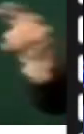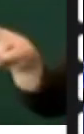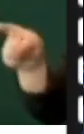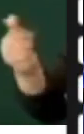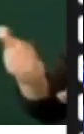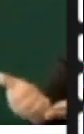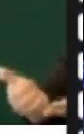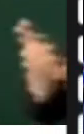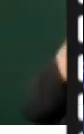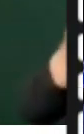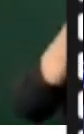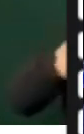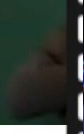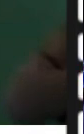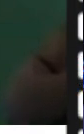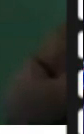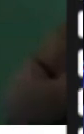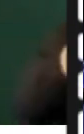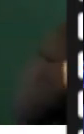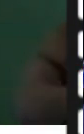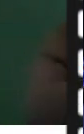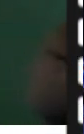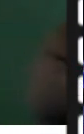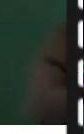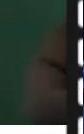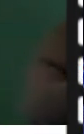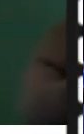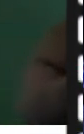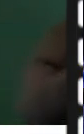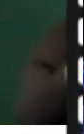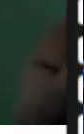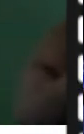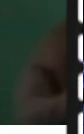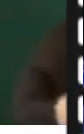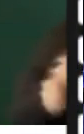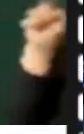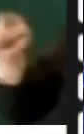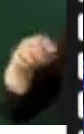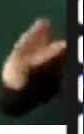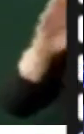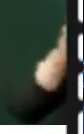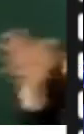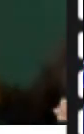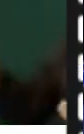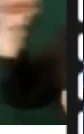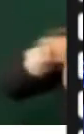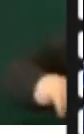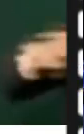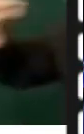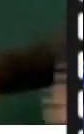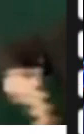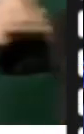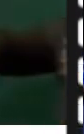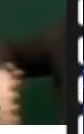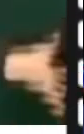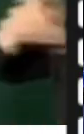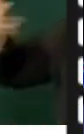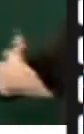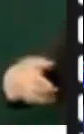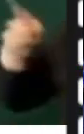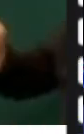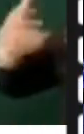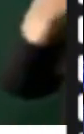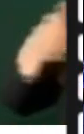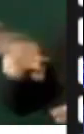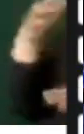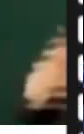salir adelante, enfrentar problemas afuera, si adentro no tengo apoyo